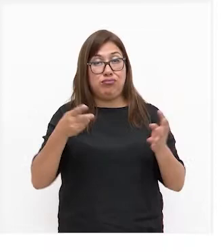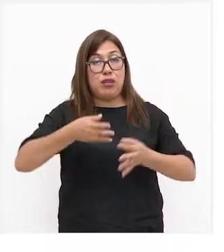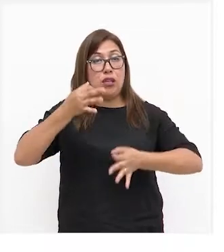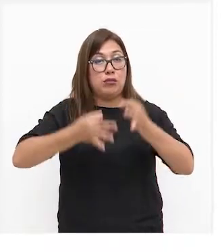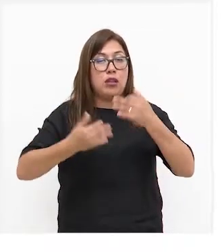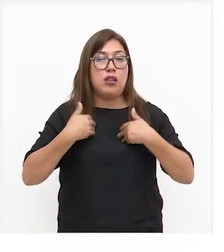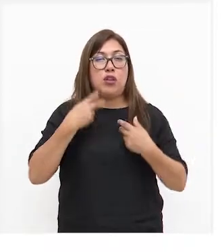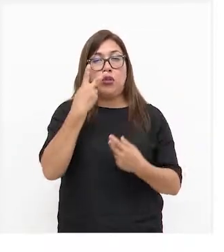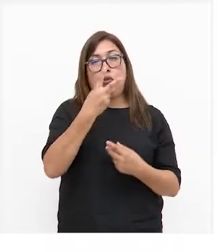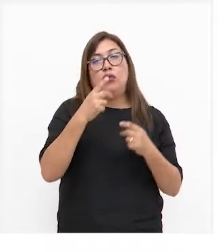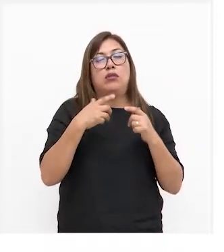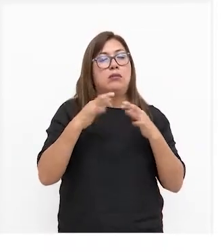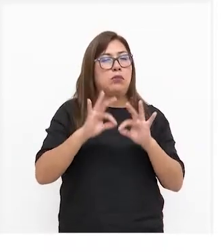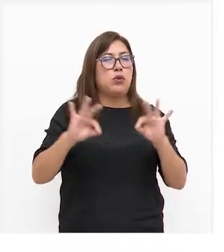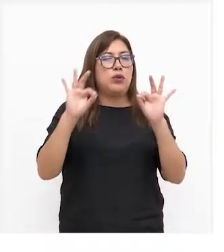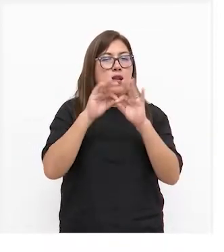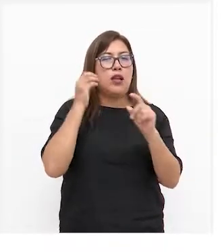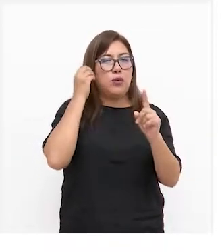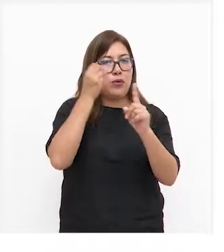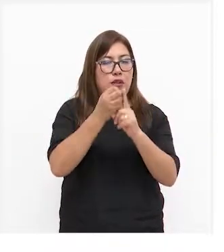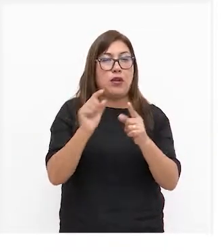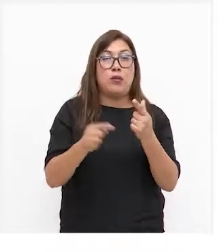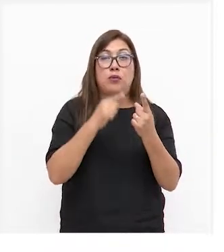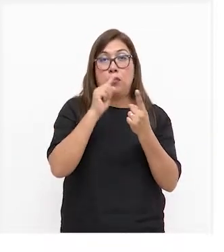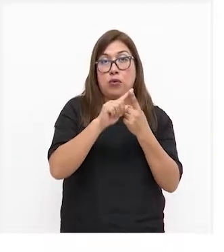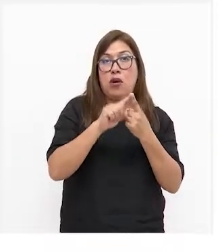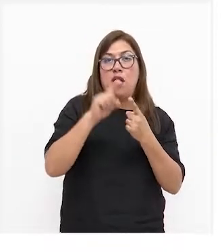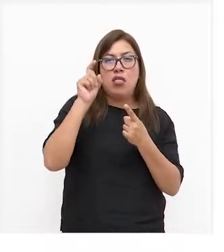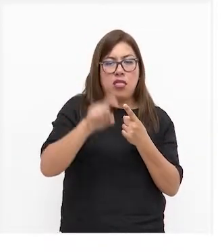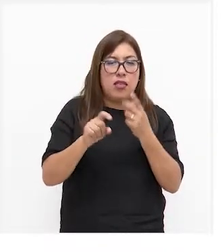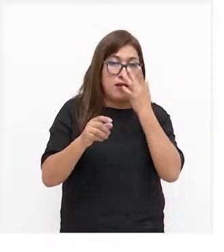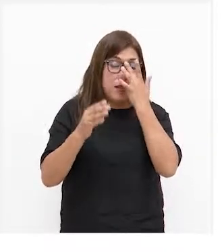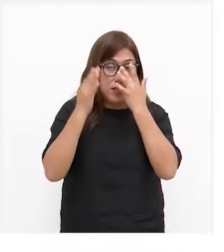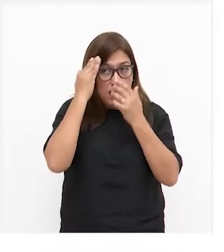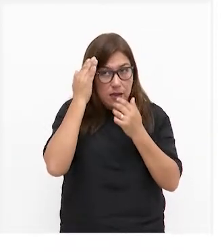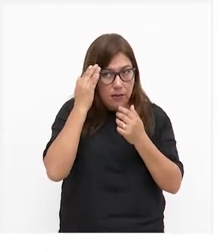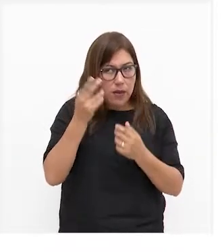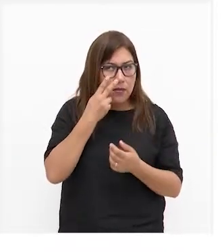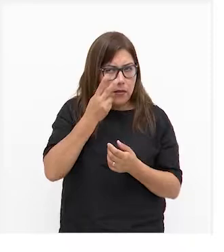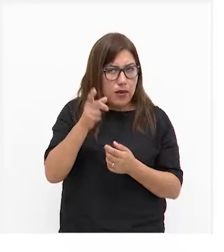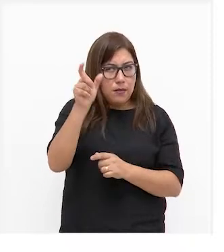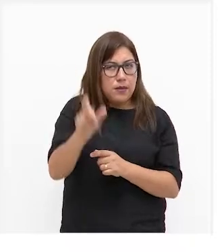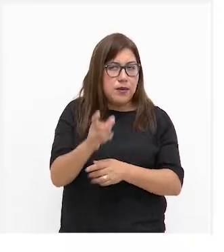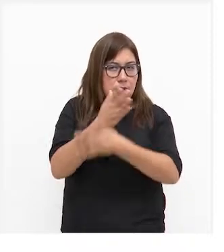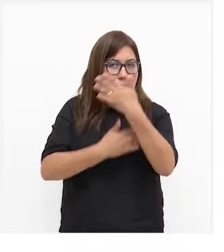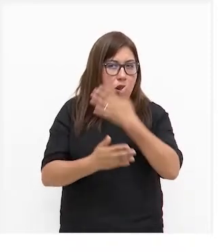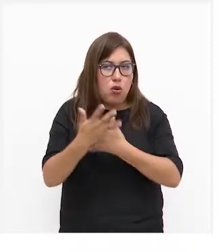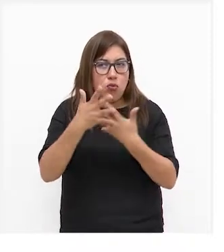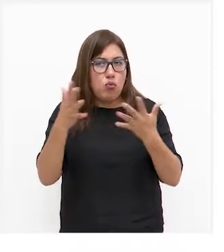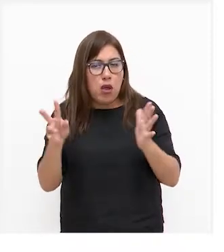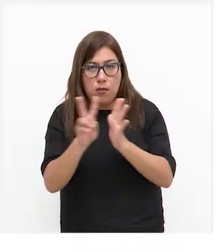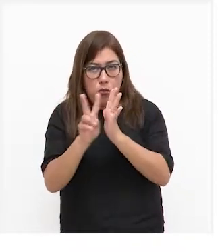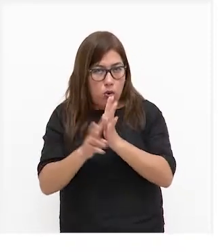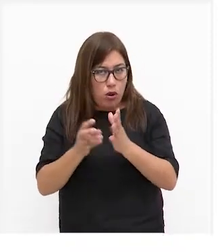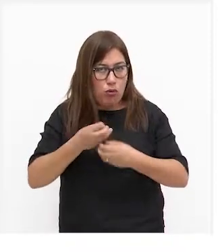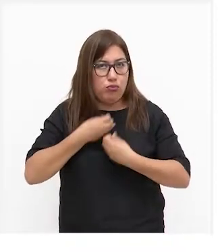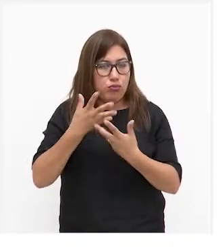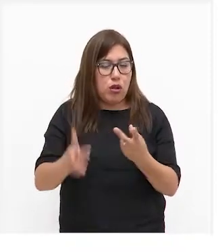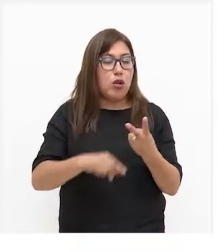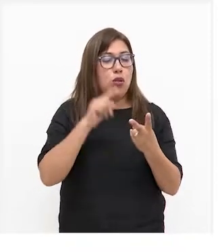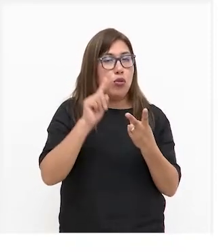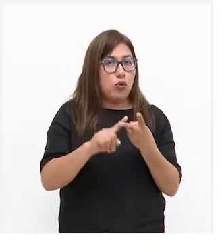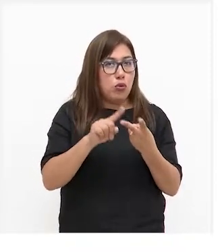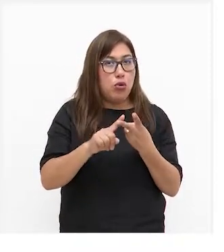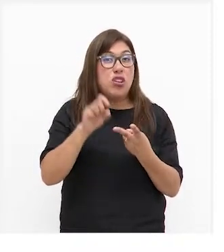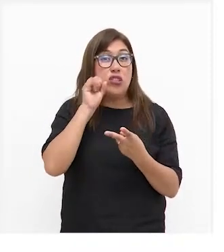dos grandes objetivos. 1. Confirmar que la persona con discapacidad no manifiesta voluntad.